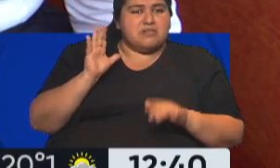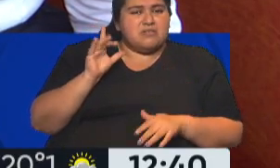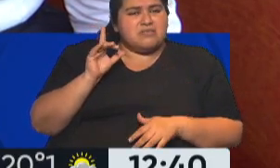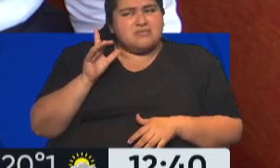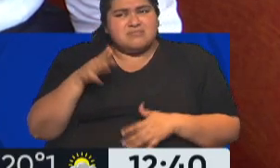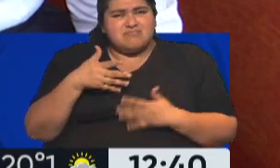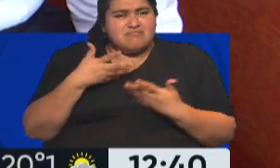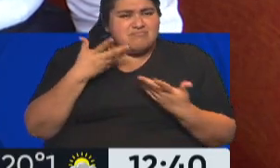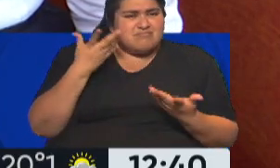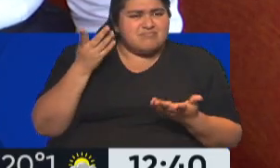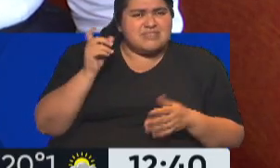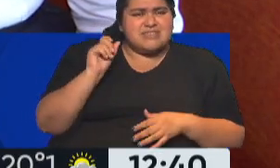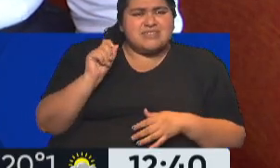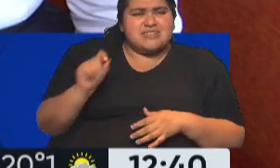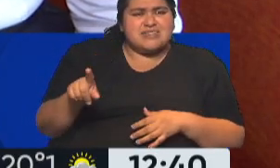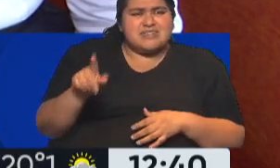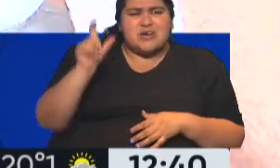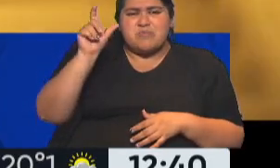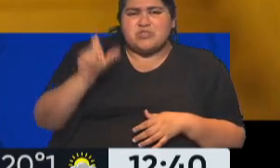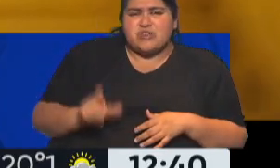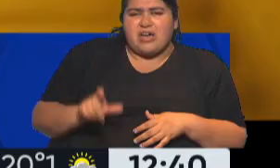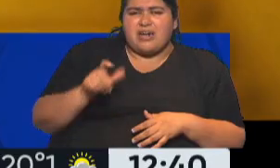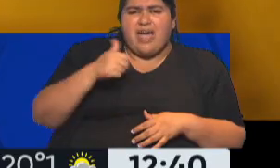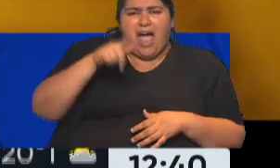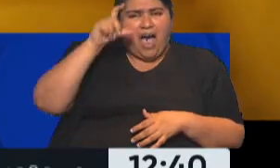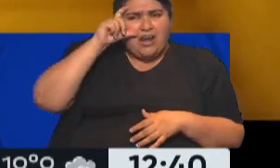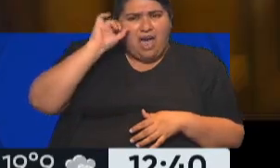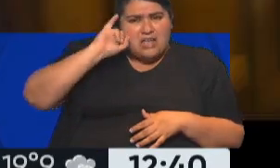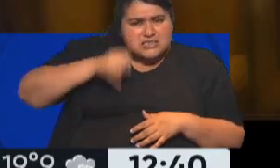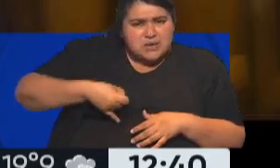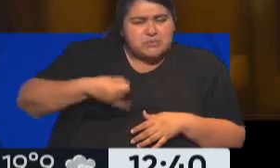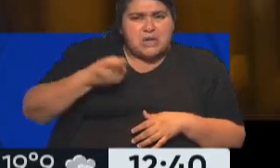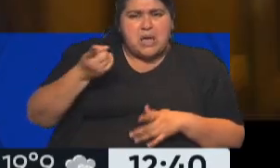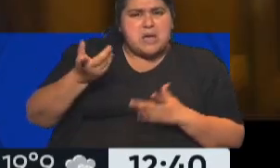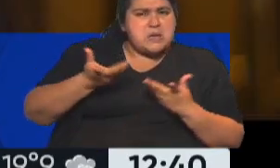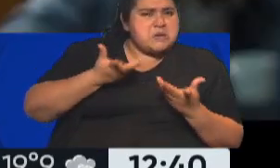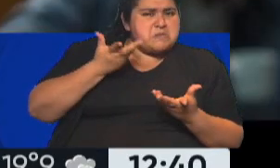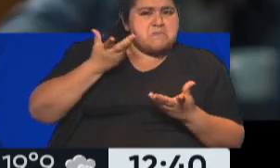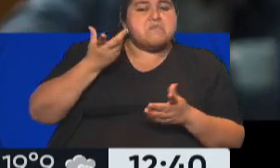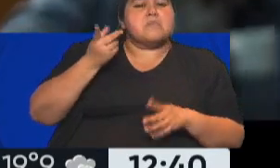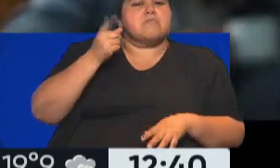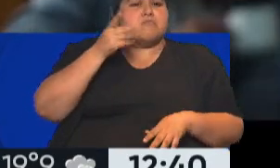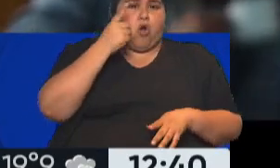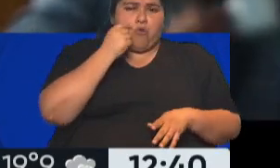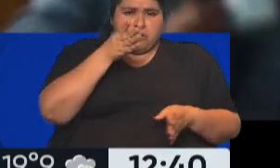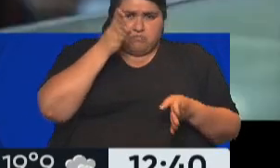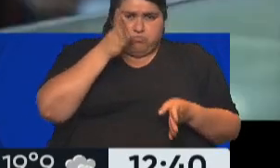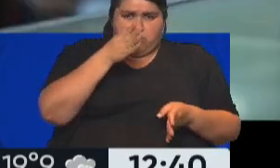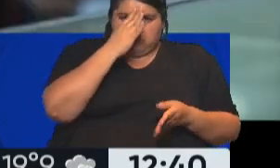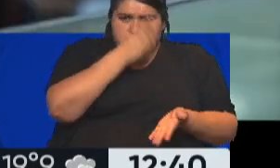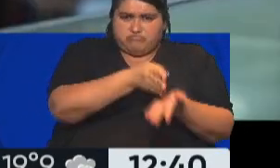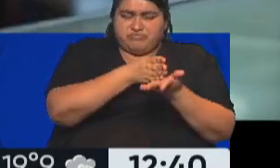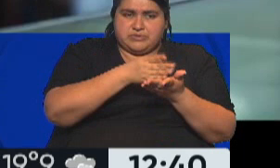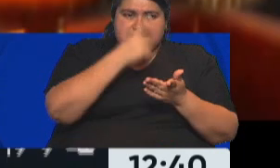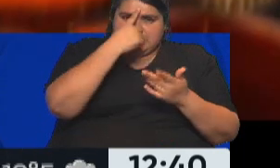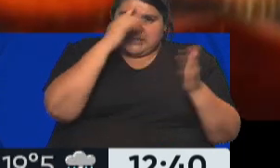que el personaje de Ale no, que acepta casi instantáneamente. Este tipo es un poco más estructurado, le cuesta un poco más.